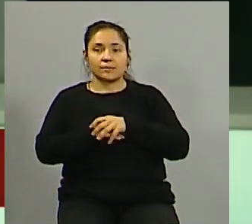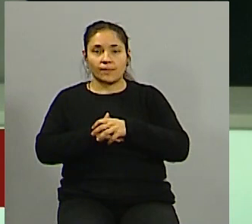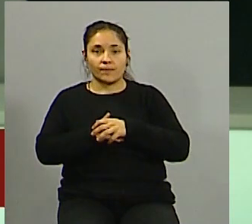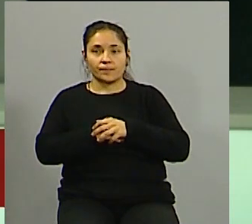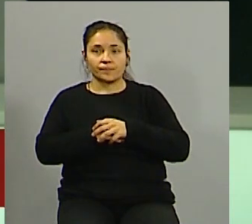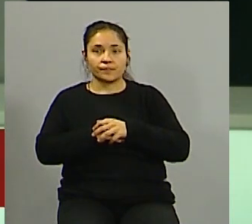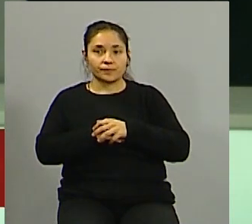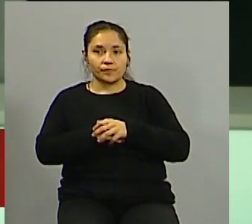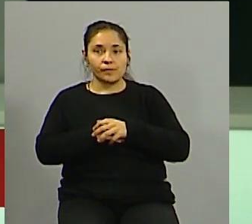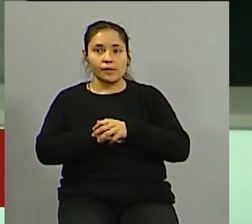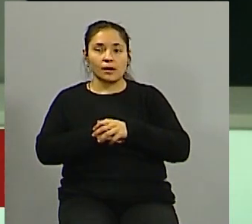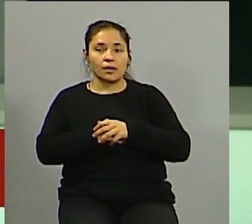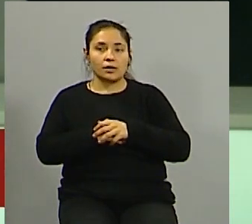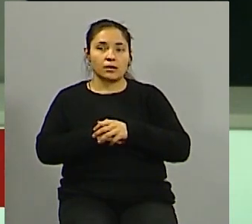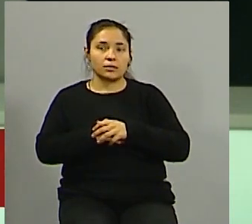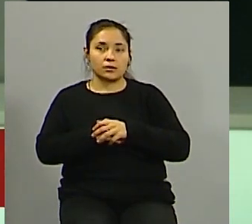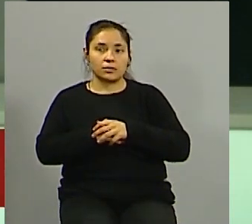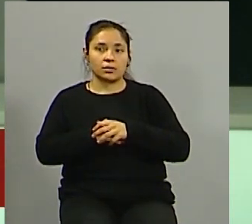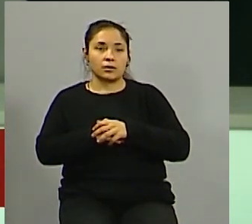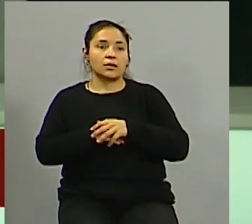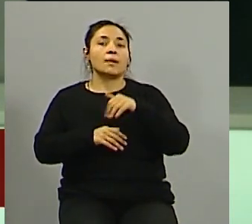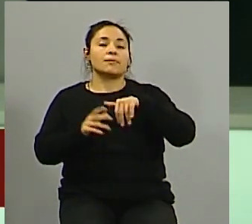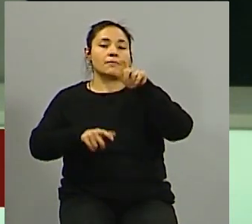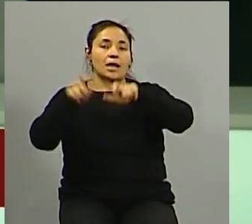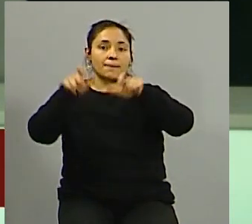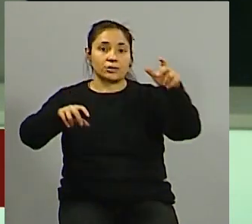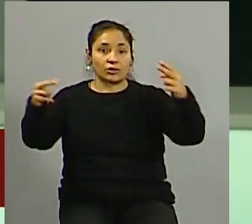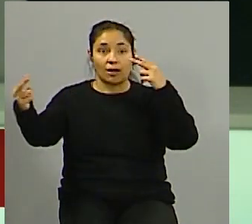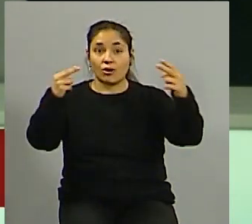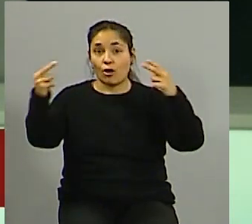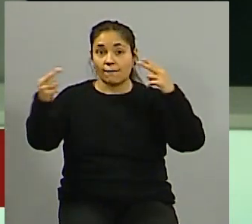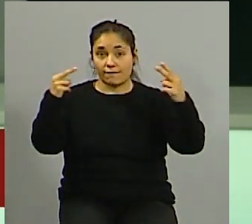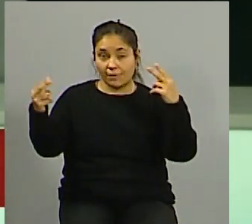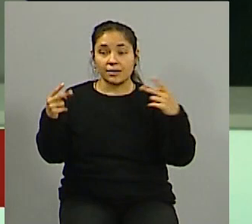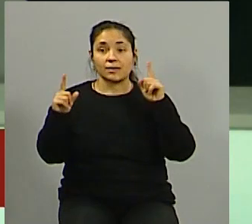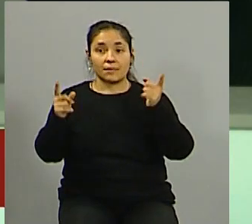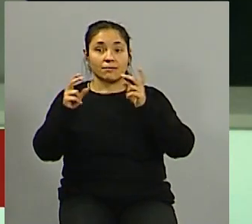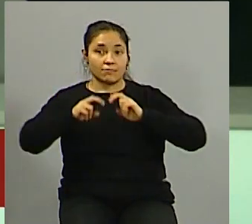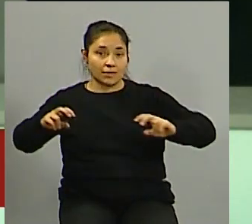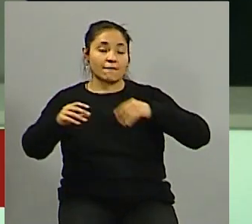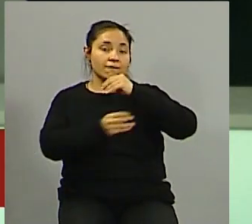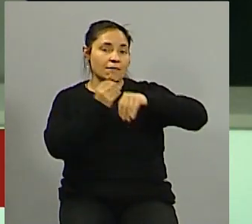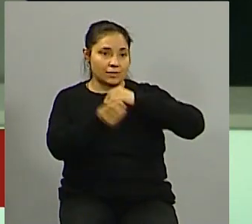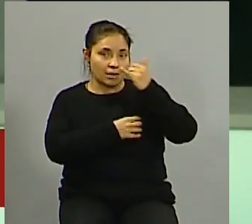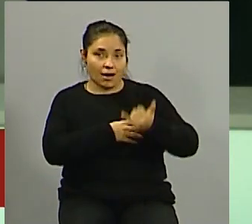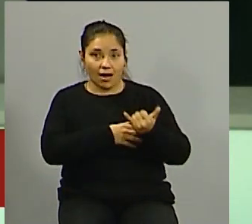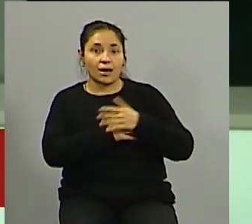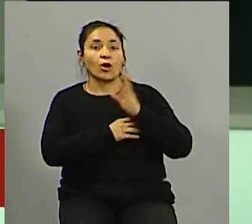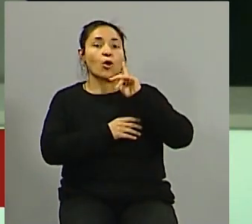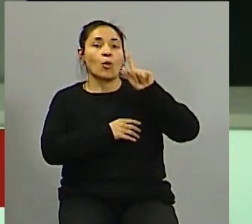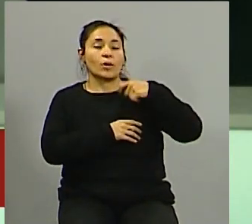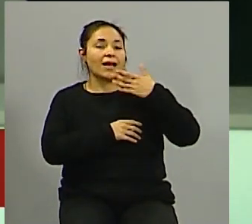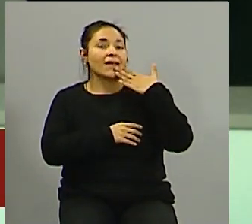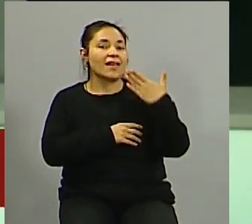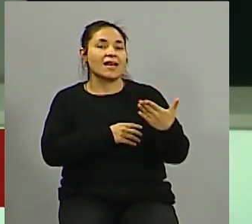creo que además la mayoría de quienes estén viendo este programa y seguramente todos quienes estamos acá en el estudio tenemos algún familiar que se han jubilado gracias a